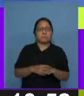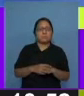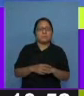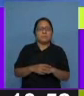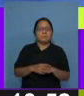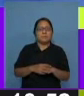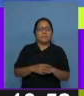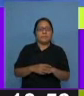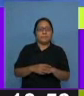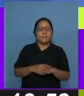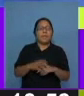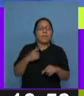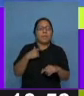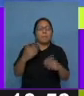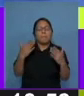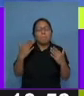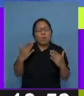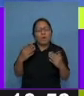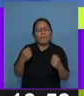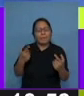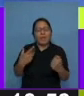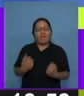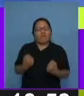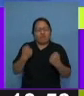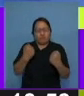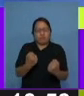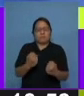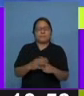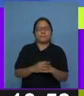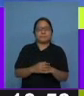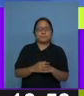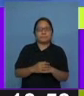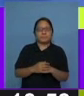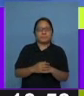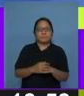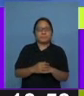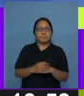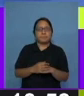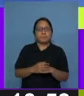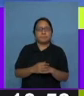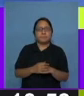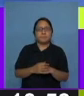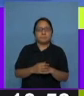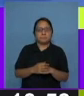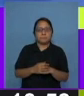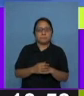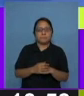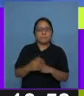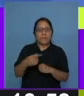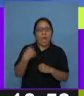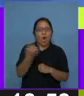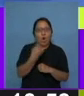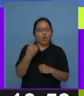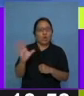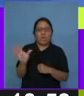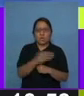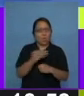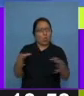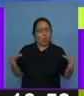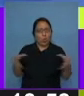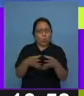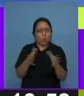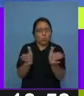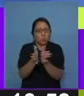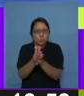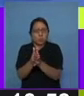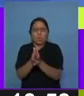también lo vamos fortaleciendo, porque son momentos que tenemos que estar todos juntos. Creo yo que no es